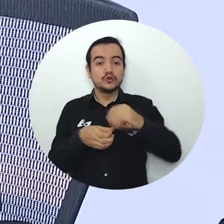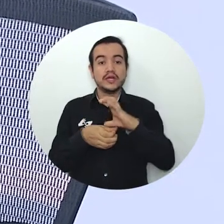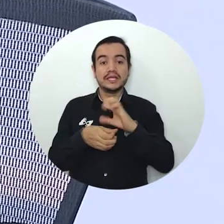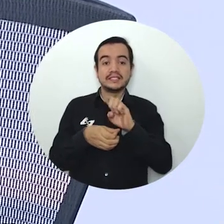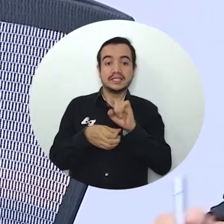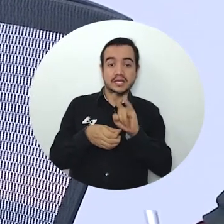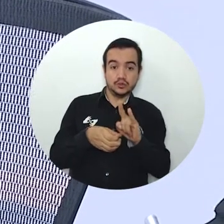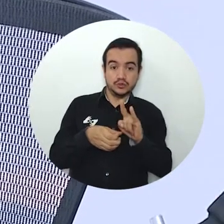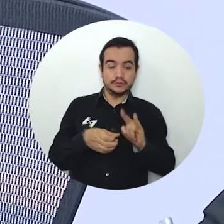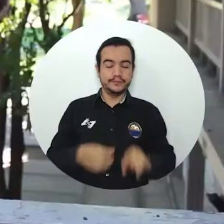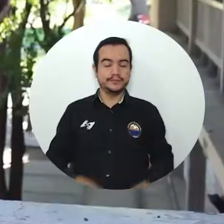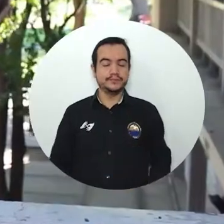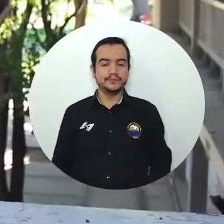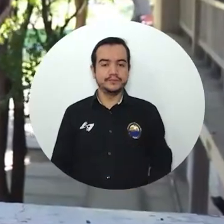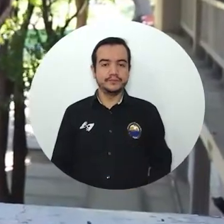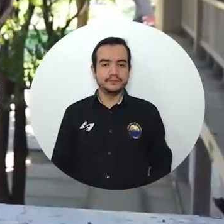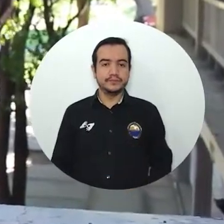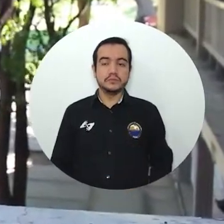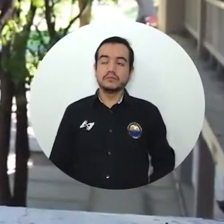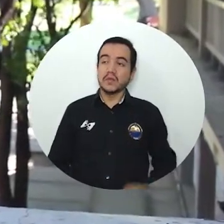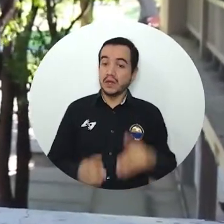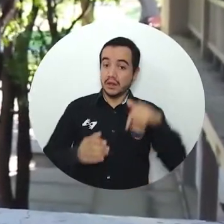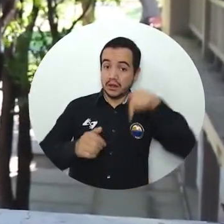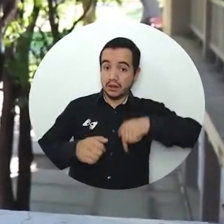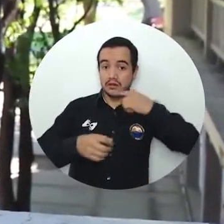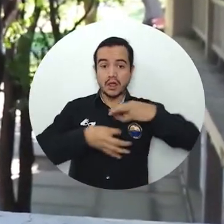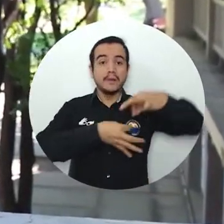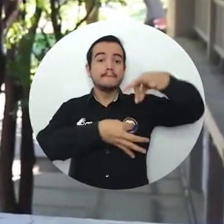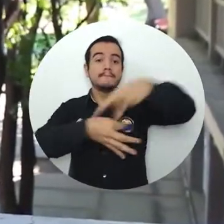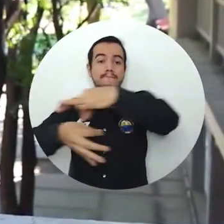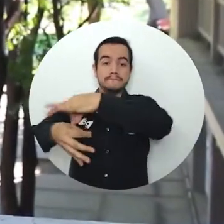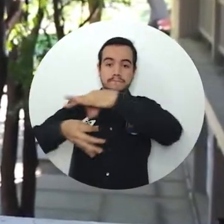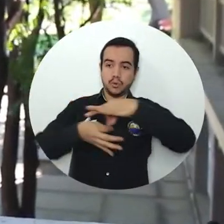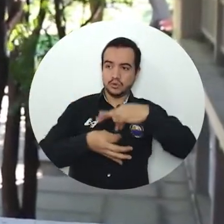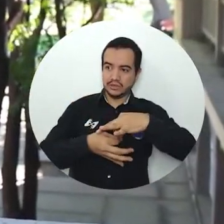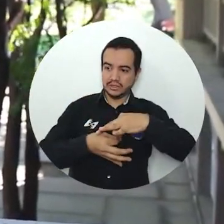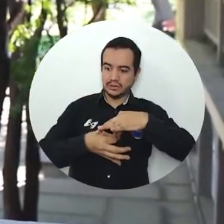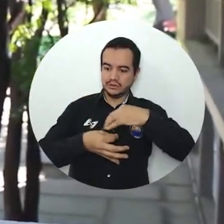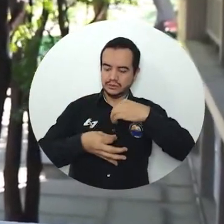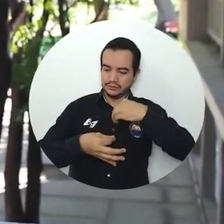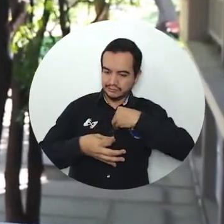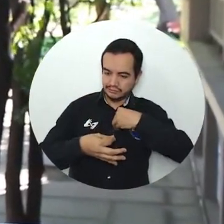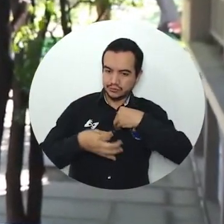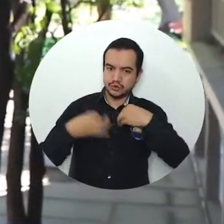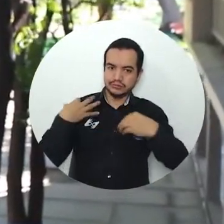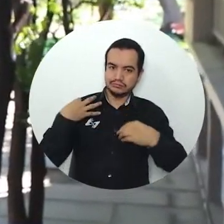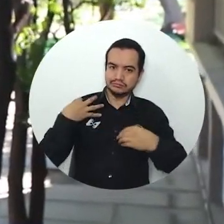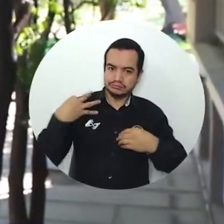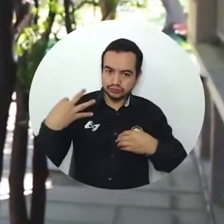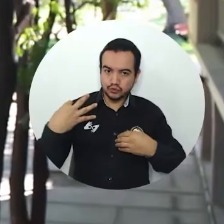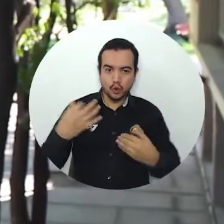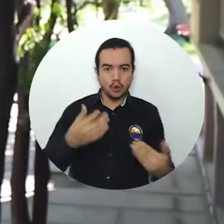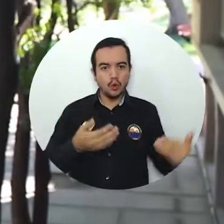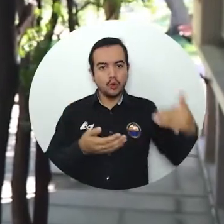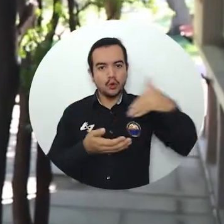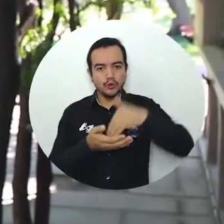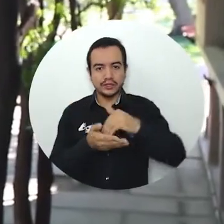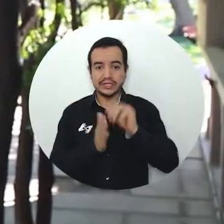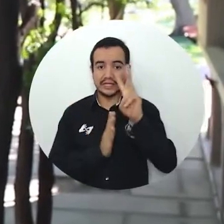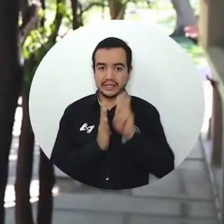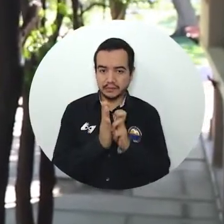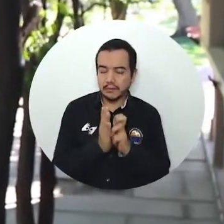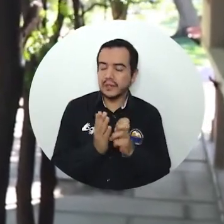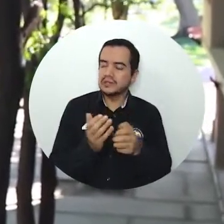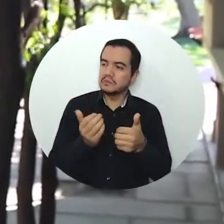En este proceso de elección han decidido confiar nuevamente en esta representación que venimos desarrollando